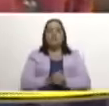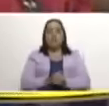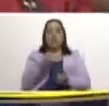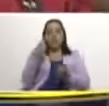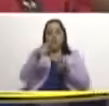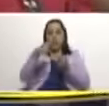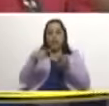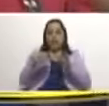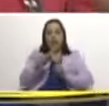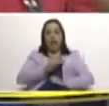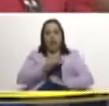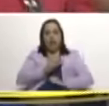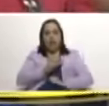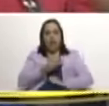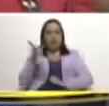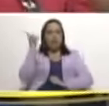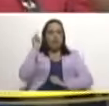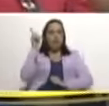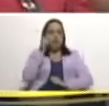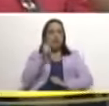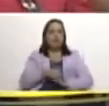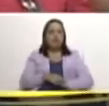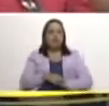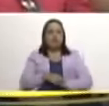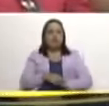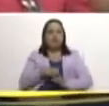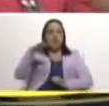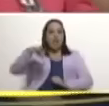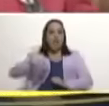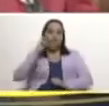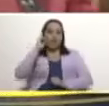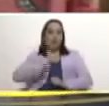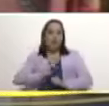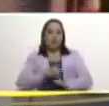Alcaldes, alcaldesas del Estado Bolívar presentes,